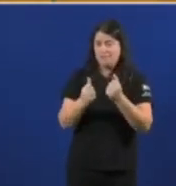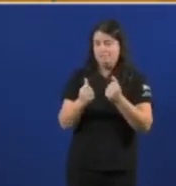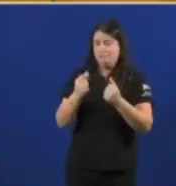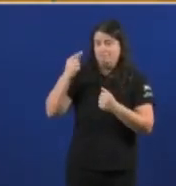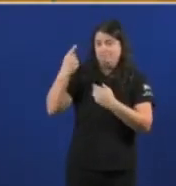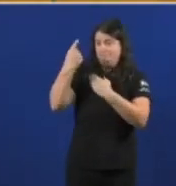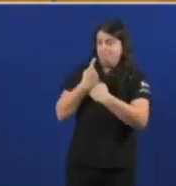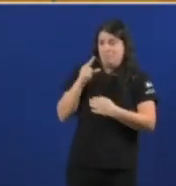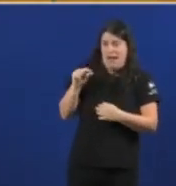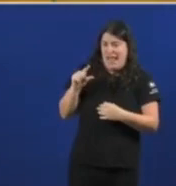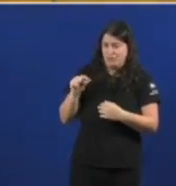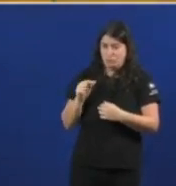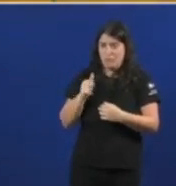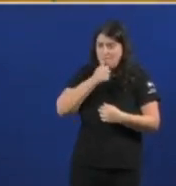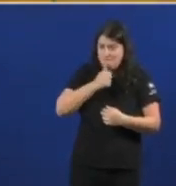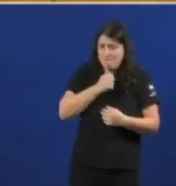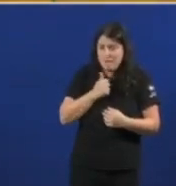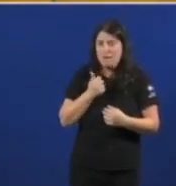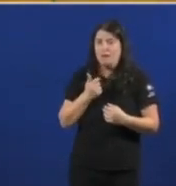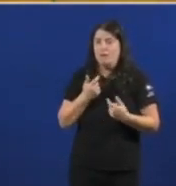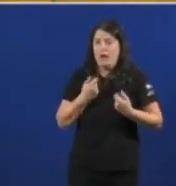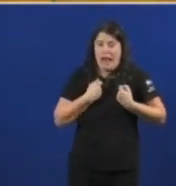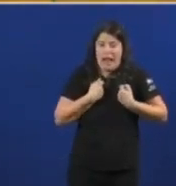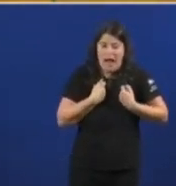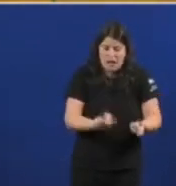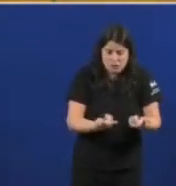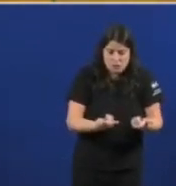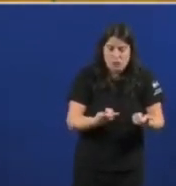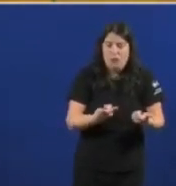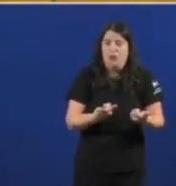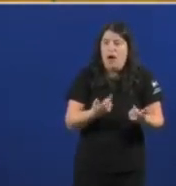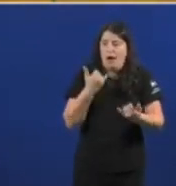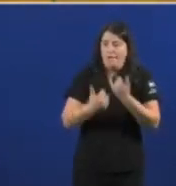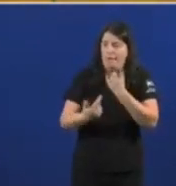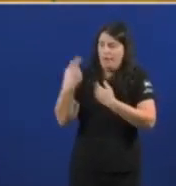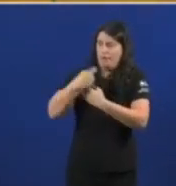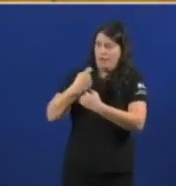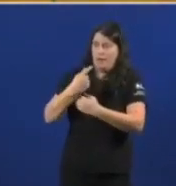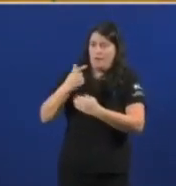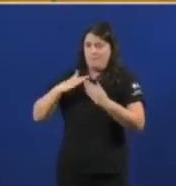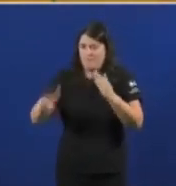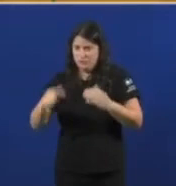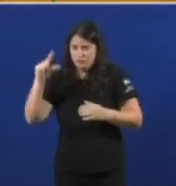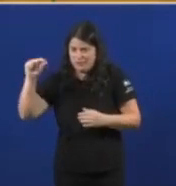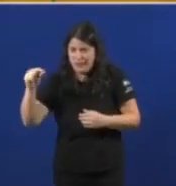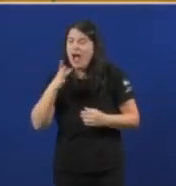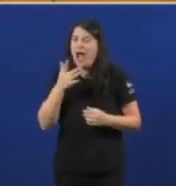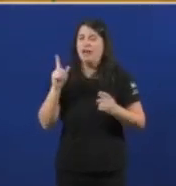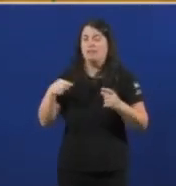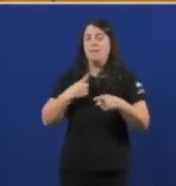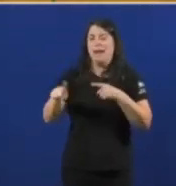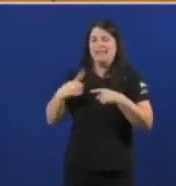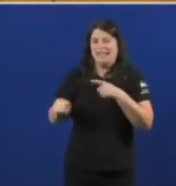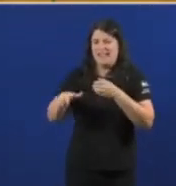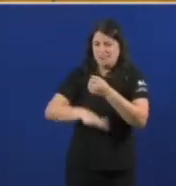baixa, non mesmo en moitas ocasións por debaixo dos costes de produción, e agora está sufrindo, ademais, o incremento do prezo das materias